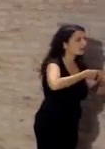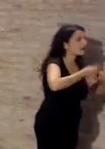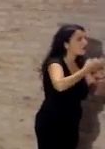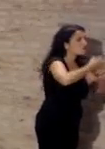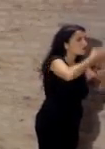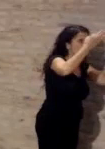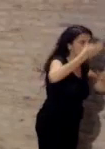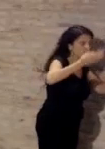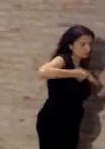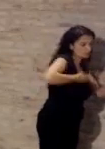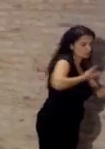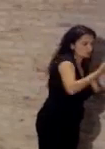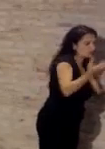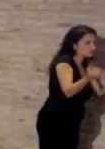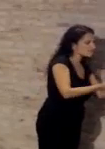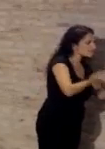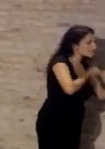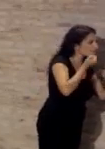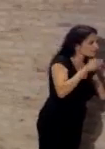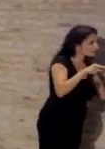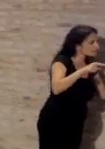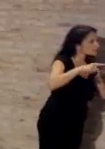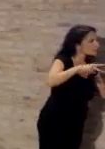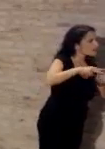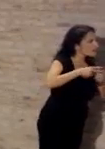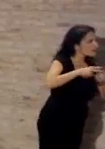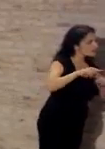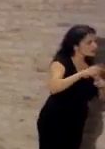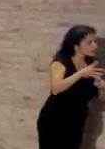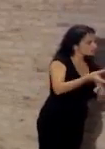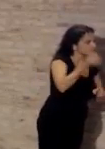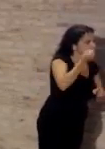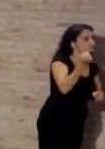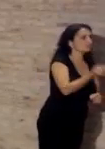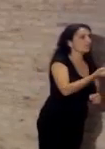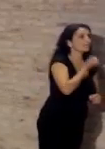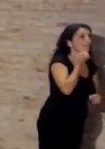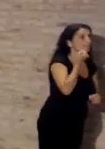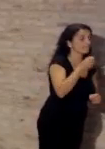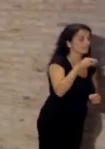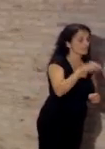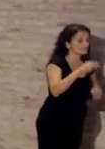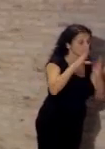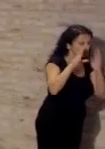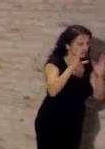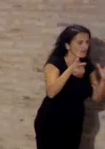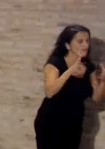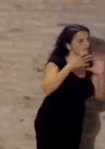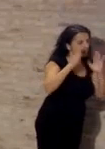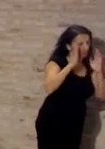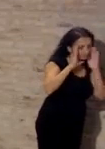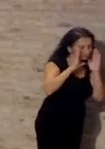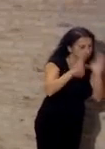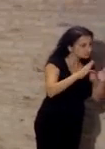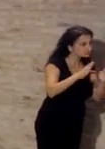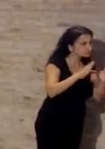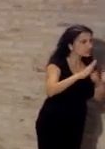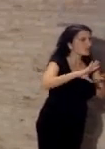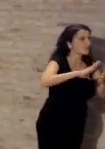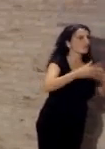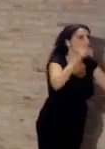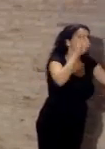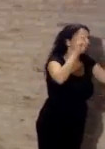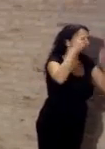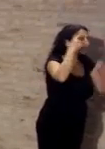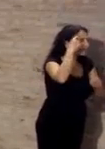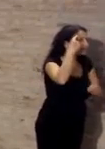política educativa y social es una gran herramienta de la cual nos podemos atrincherar agarrar para repensar